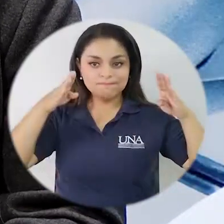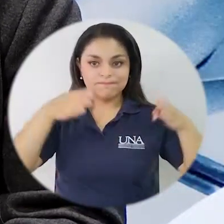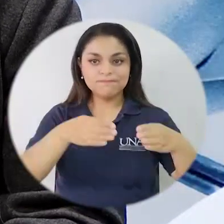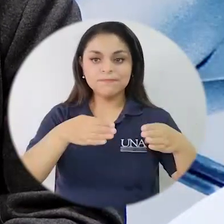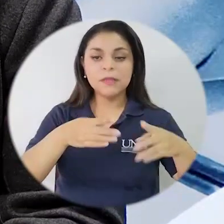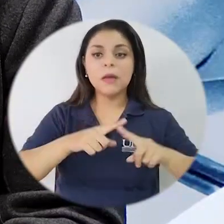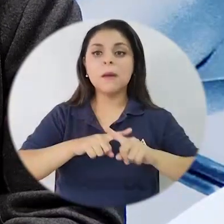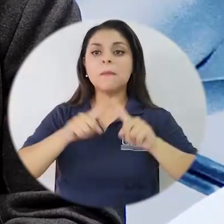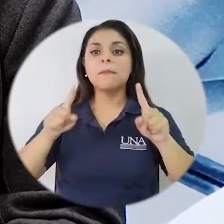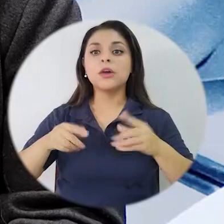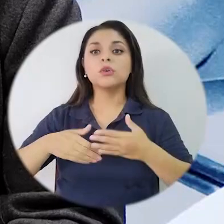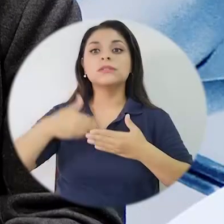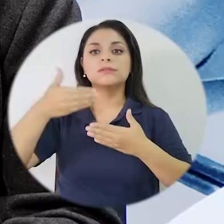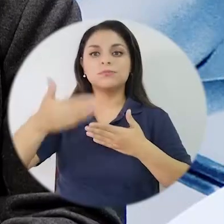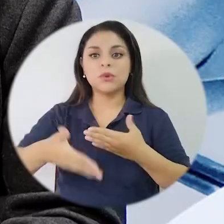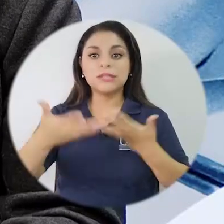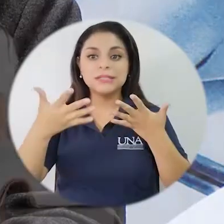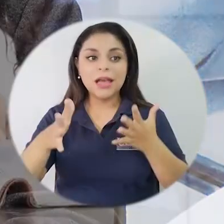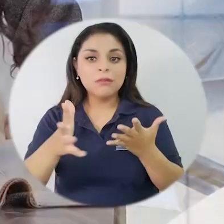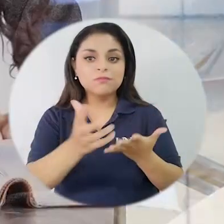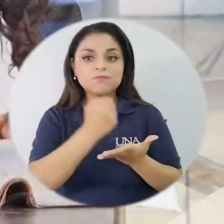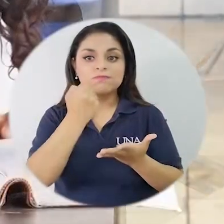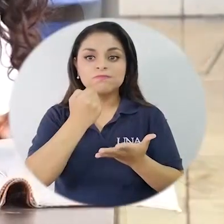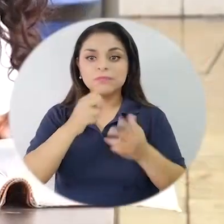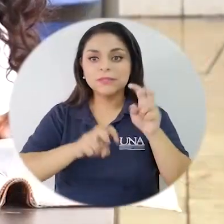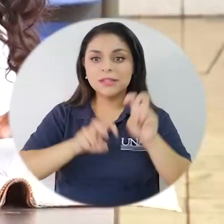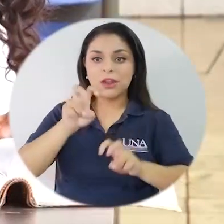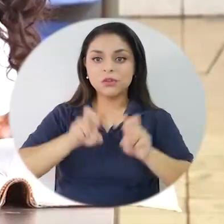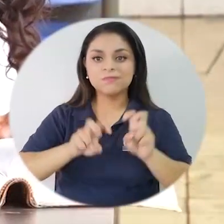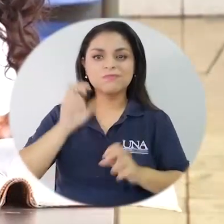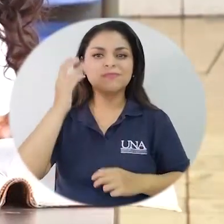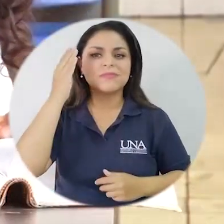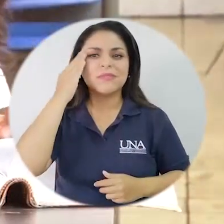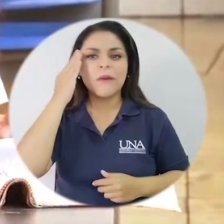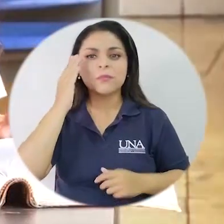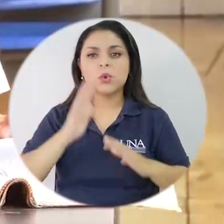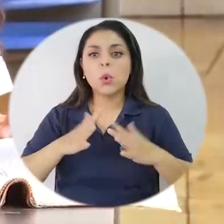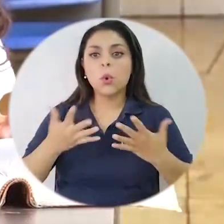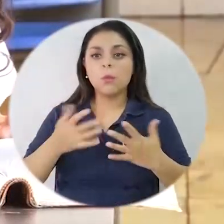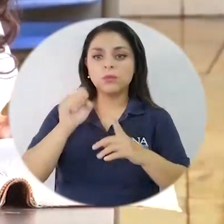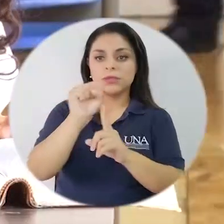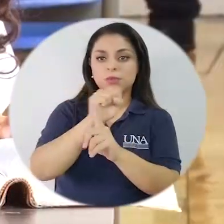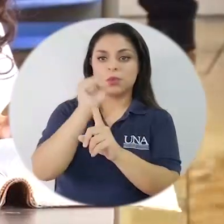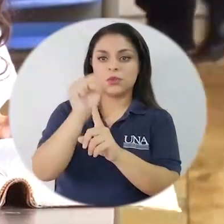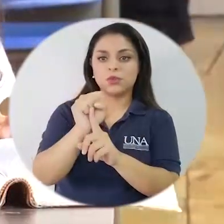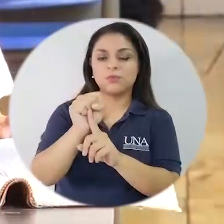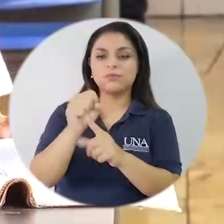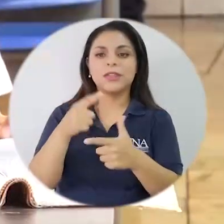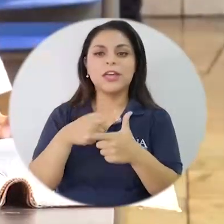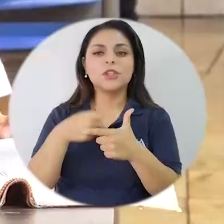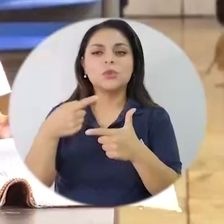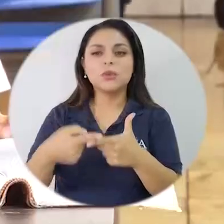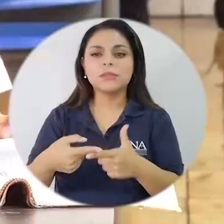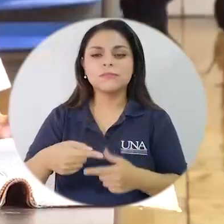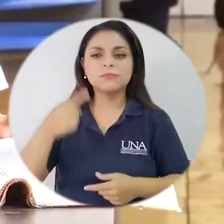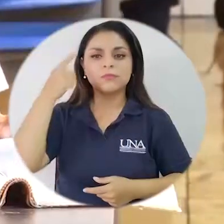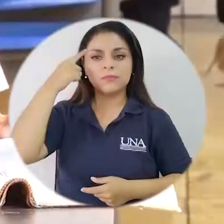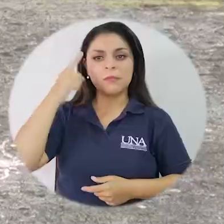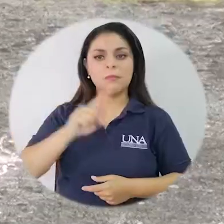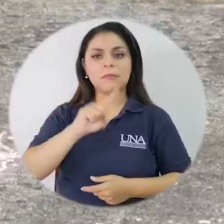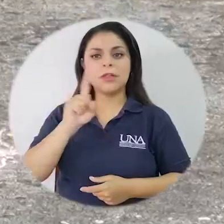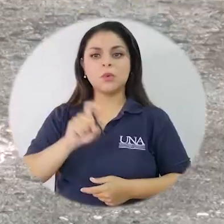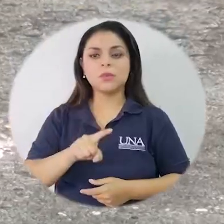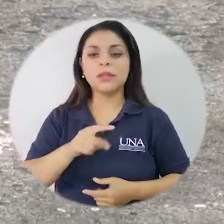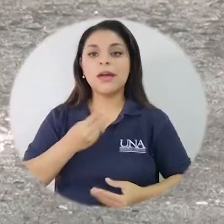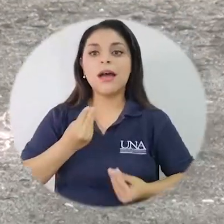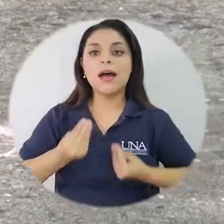pero después de ya obtener ese diagnóstico y saber cómo estaba la situación, la gran pregunta es ¿qué hacemos? ¿Y cómo